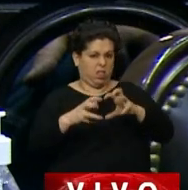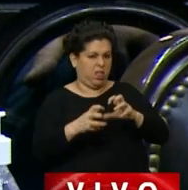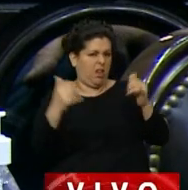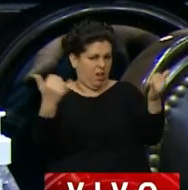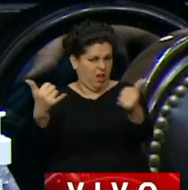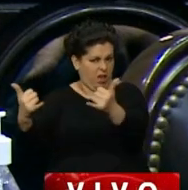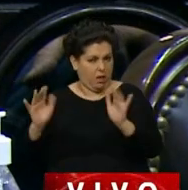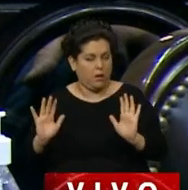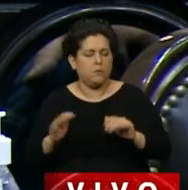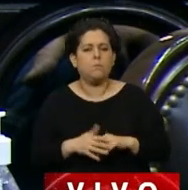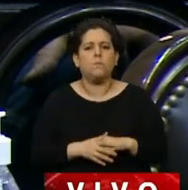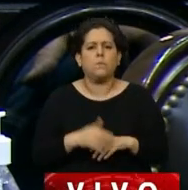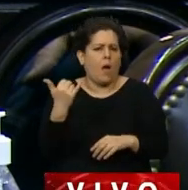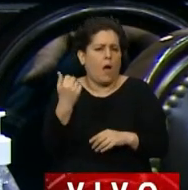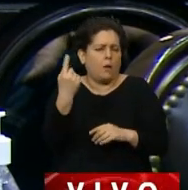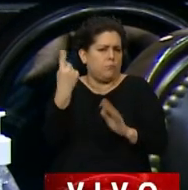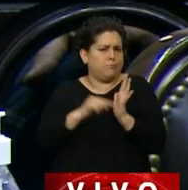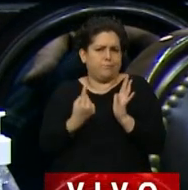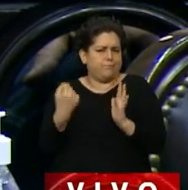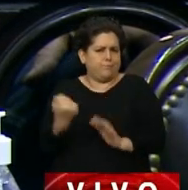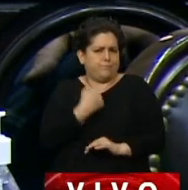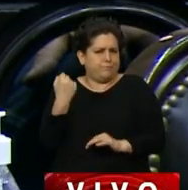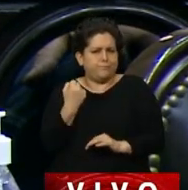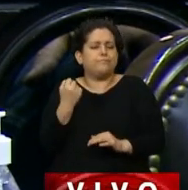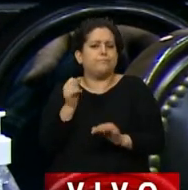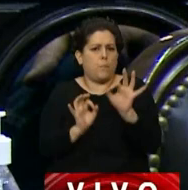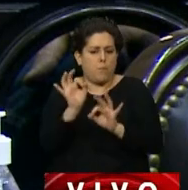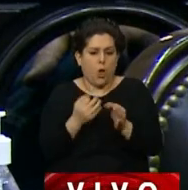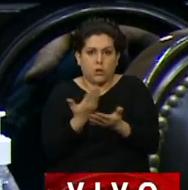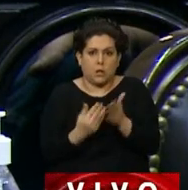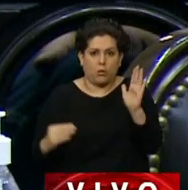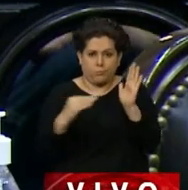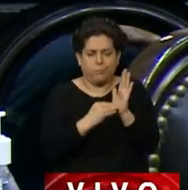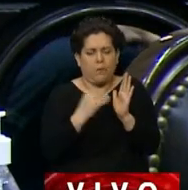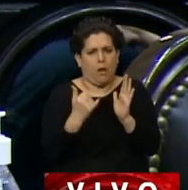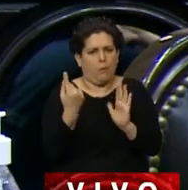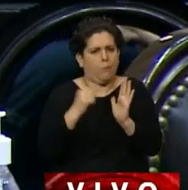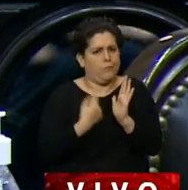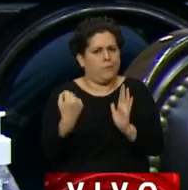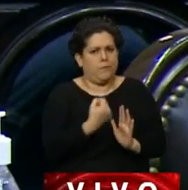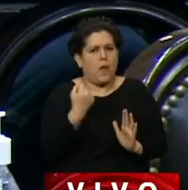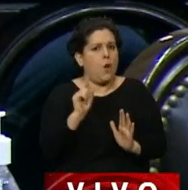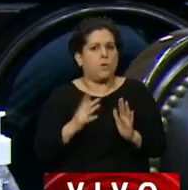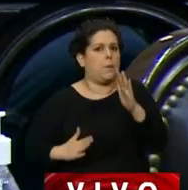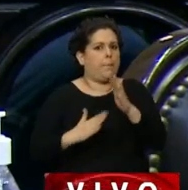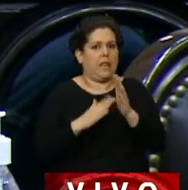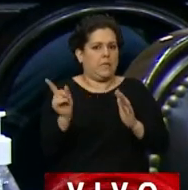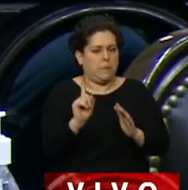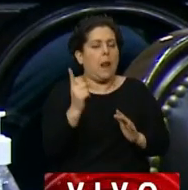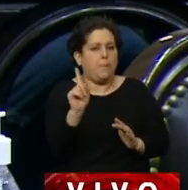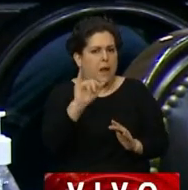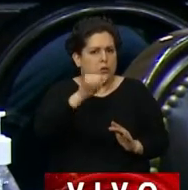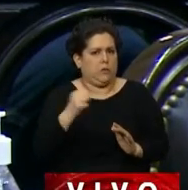Hay una cuestión fundamental en el proyecto que estamos presentando, que no es la principal, pero sí